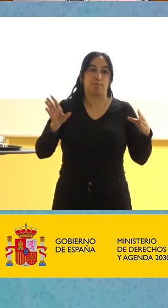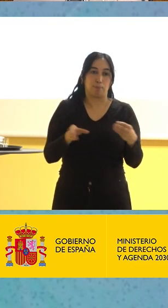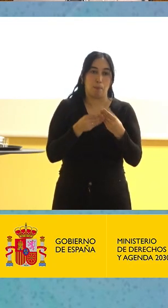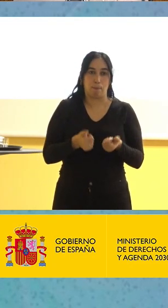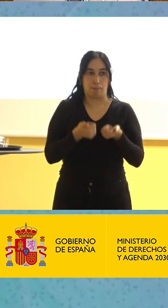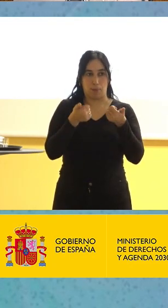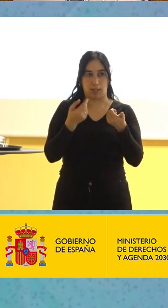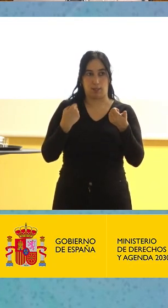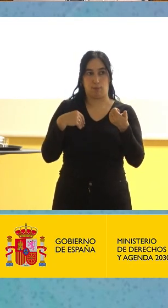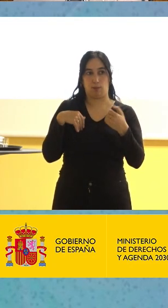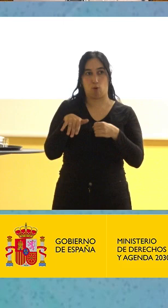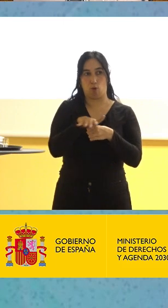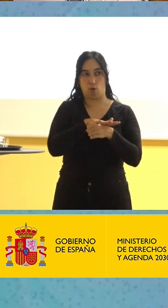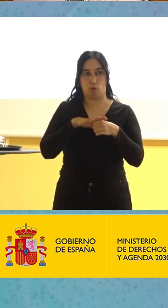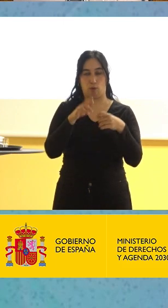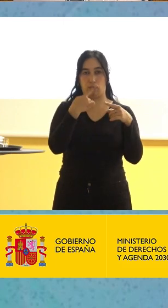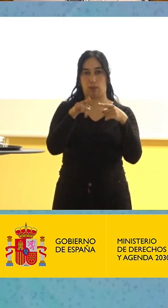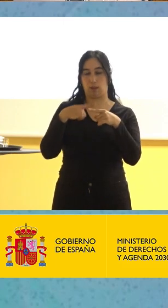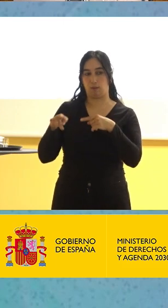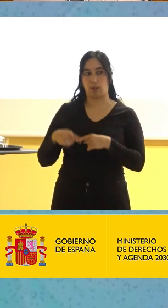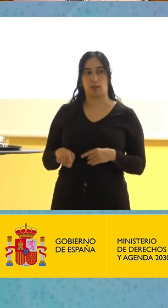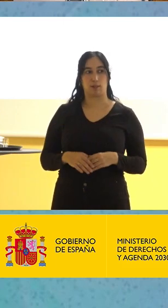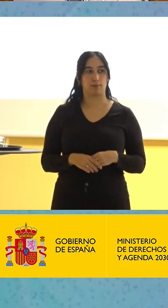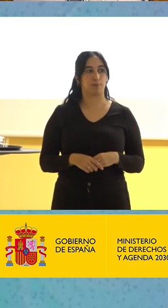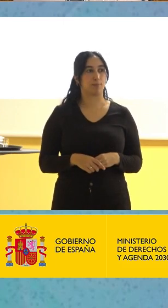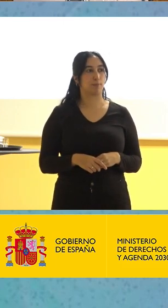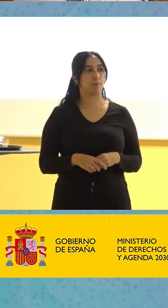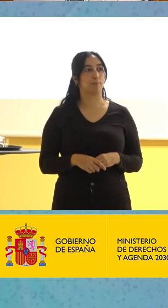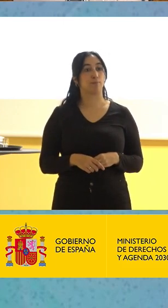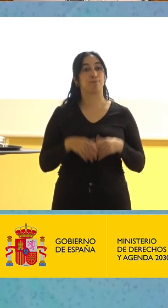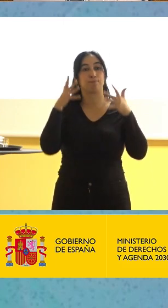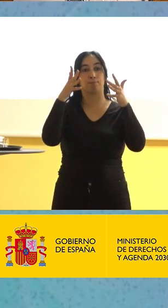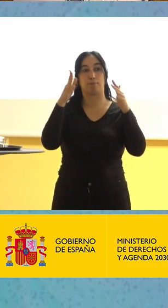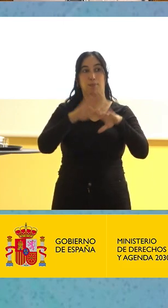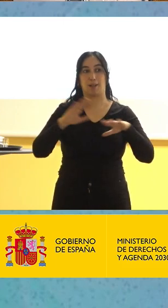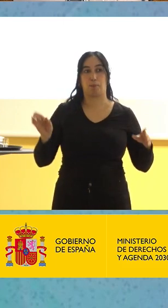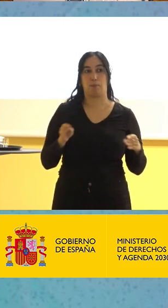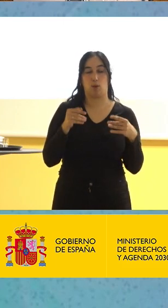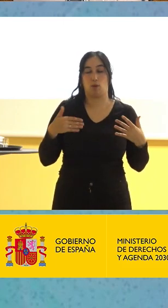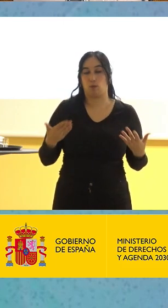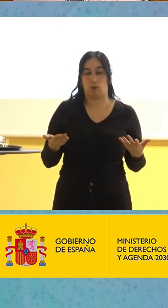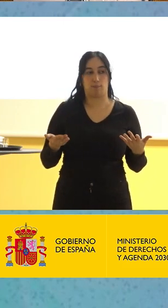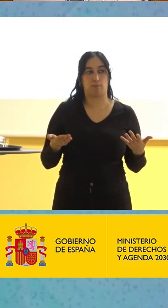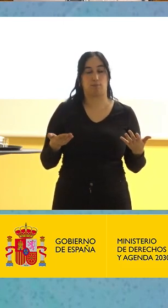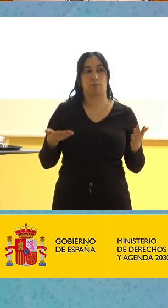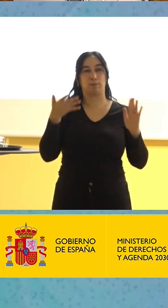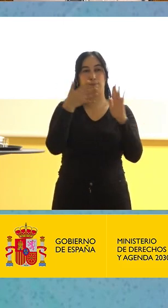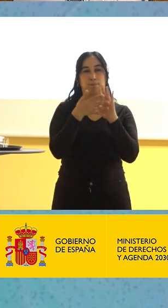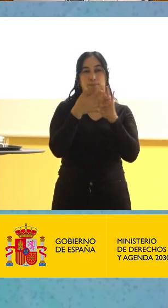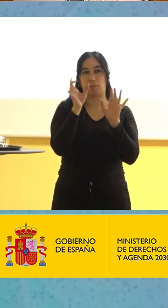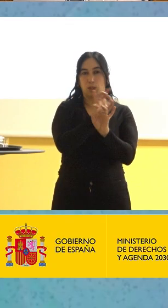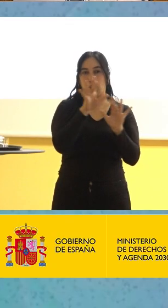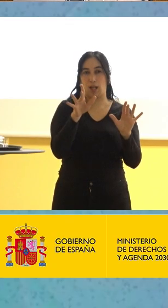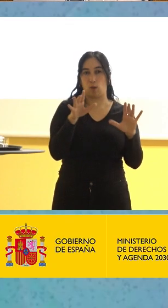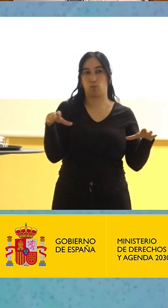los diferentes ámbitos. Y las recomendaciones de mejora serían, pues, definir